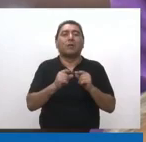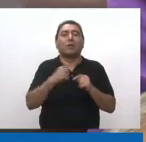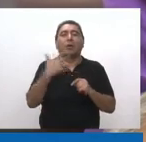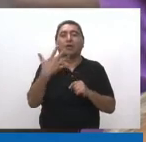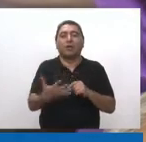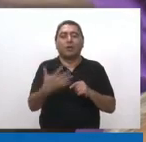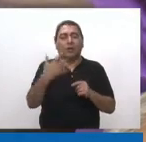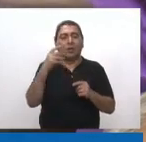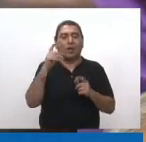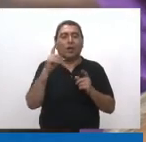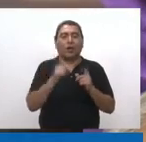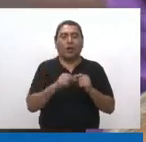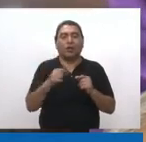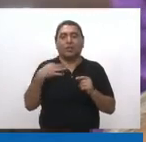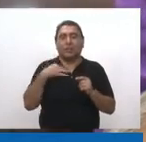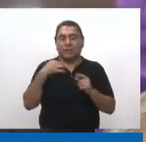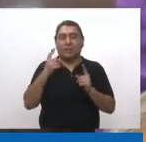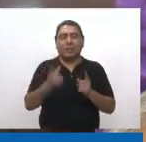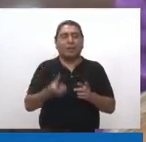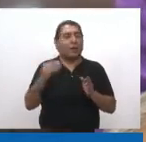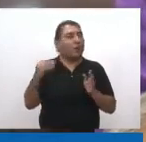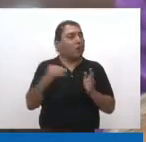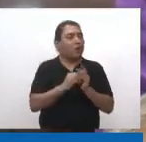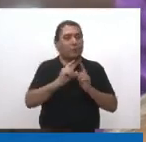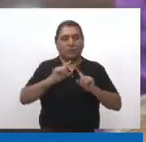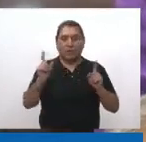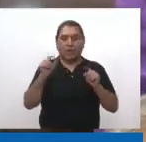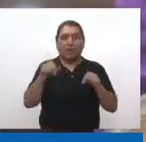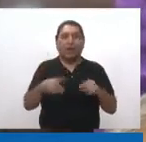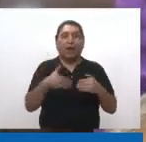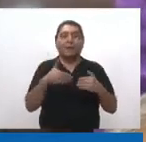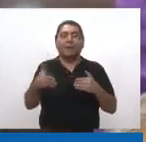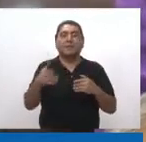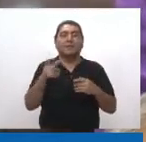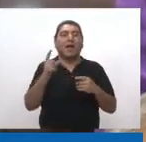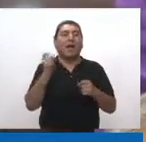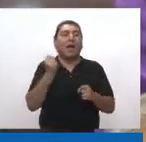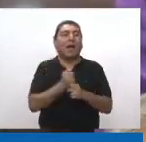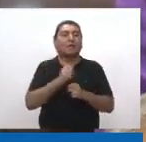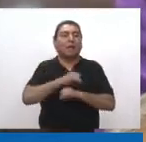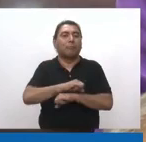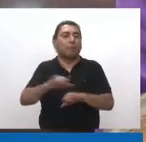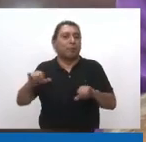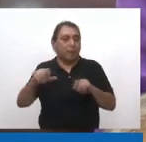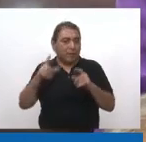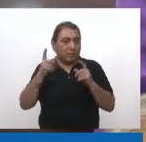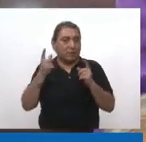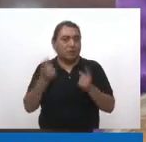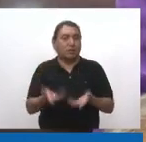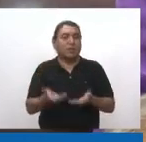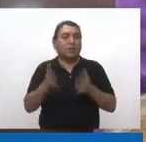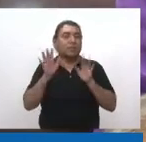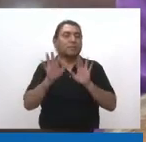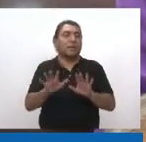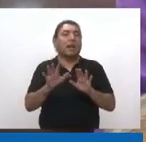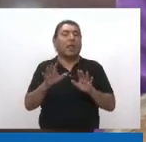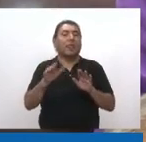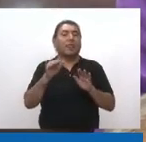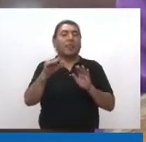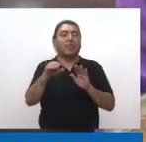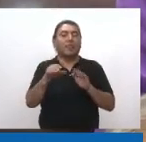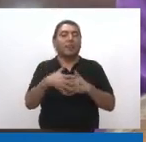la vigencia, o no pusieron en el decreto la vigencia al día de su publicación, tuvieron que esperar los días reglamentarios y resulta que ya